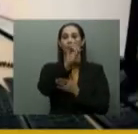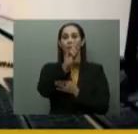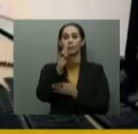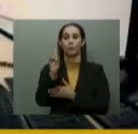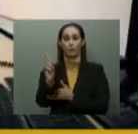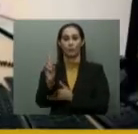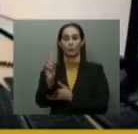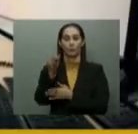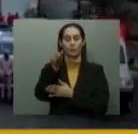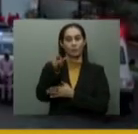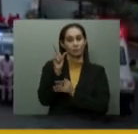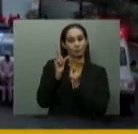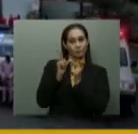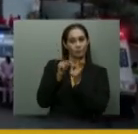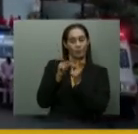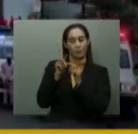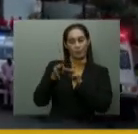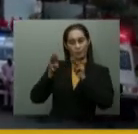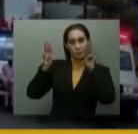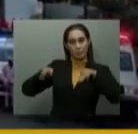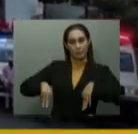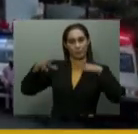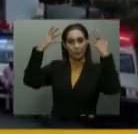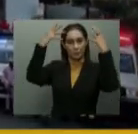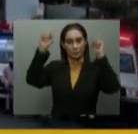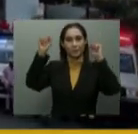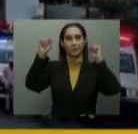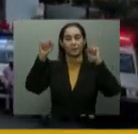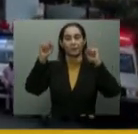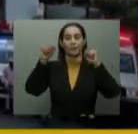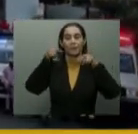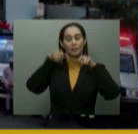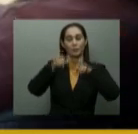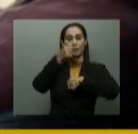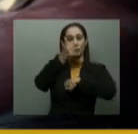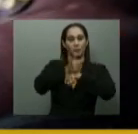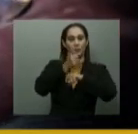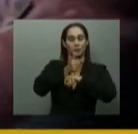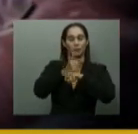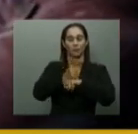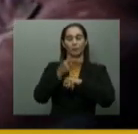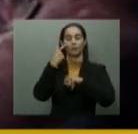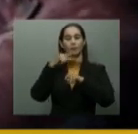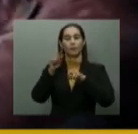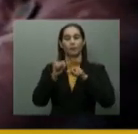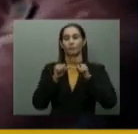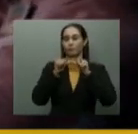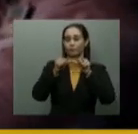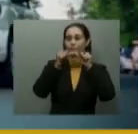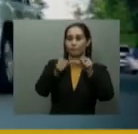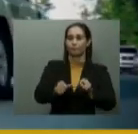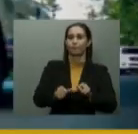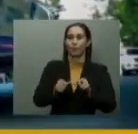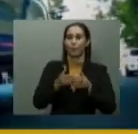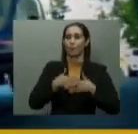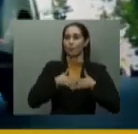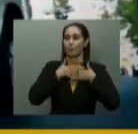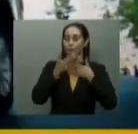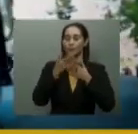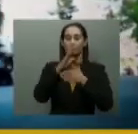le dije parte de la formación ha hablado de la formación y